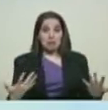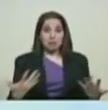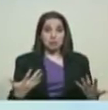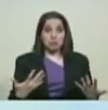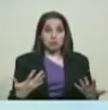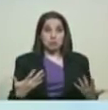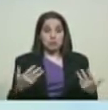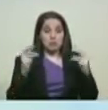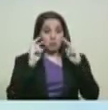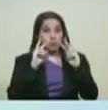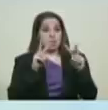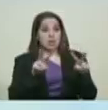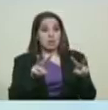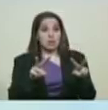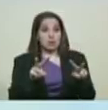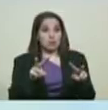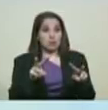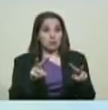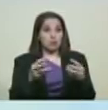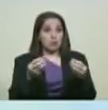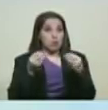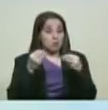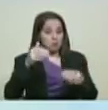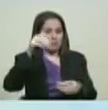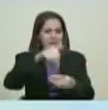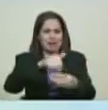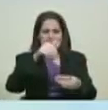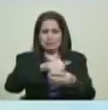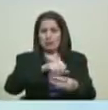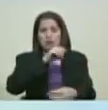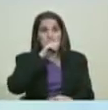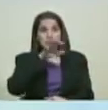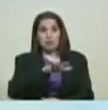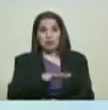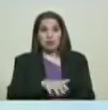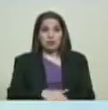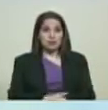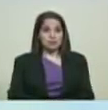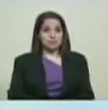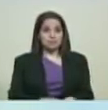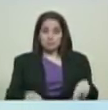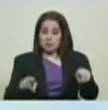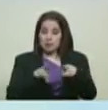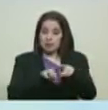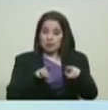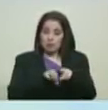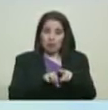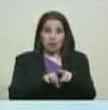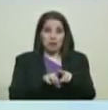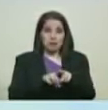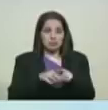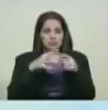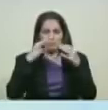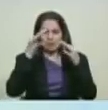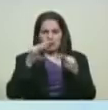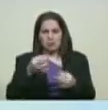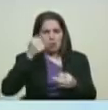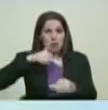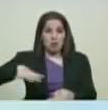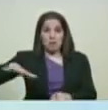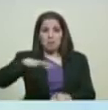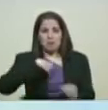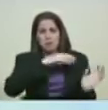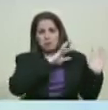estamos a las puertas de unas elecciones de carácter histórico. Estoy seguro que el pueblo venezolano va a salir a